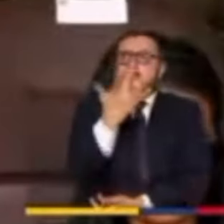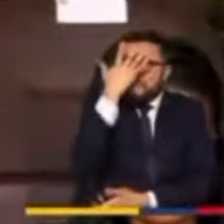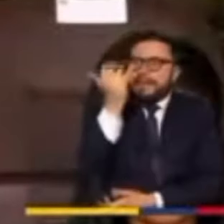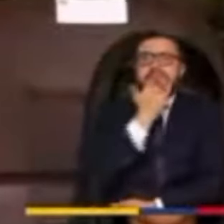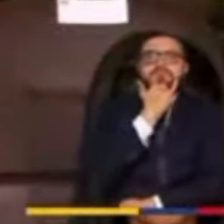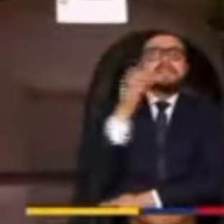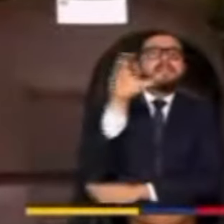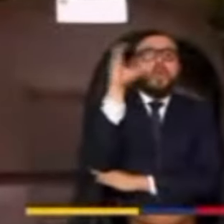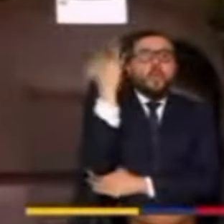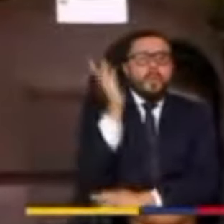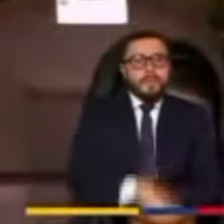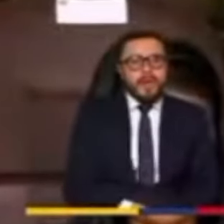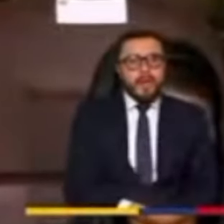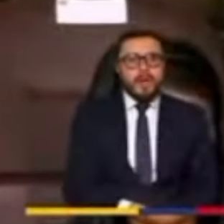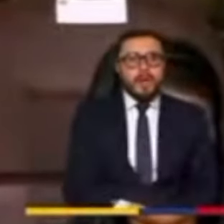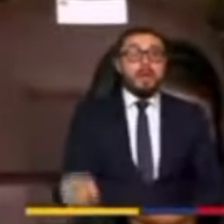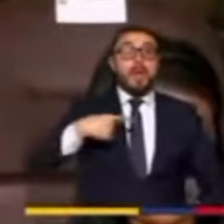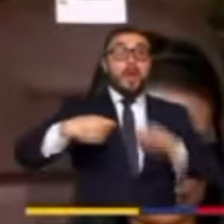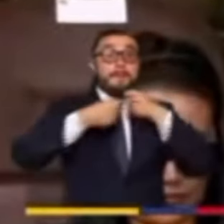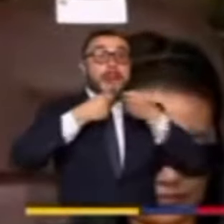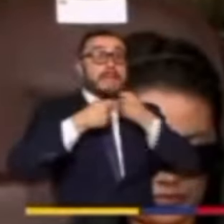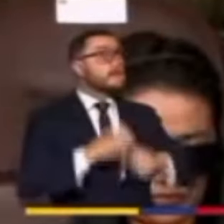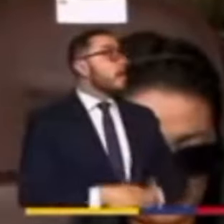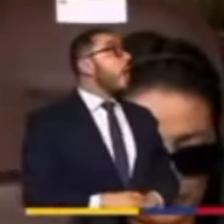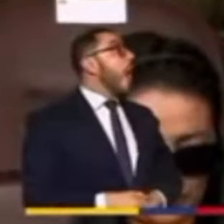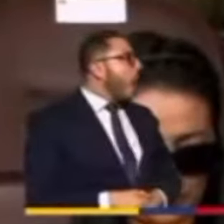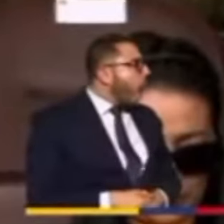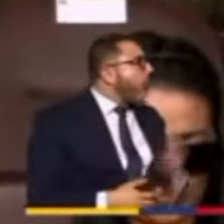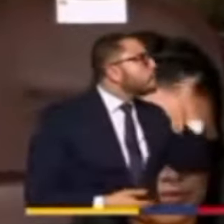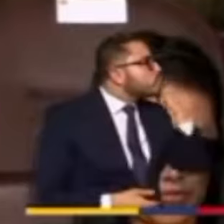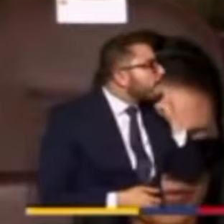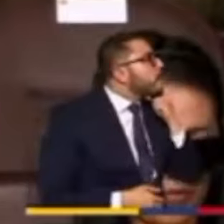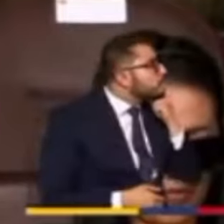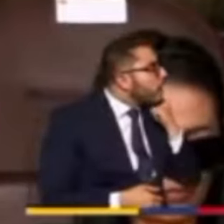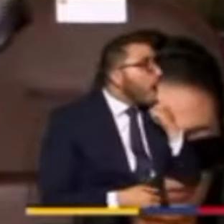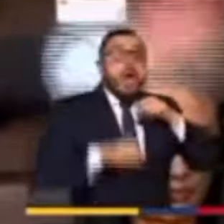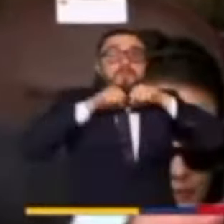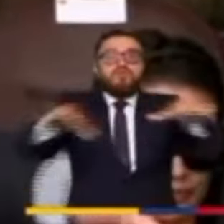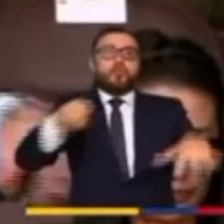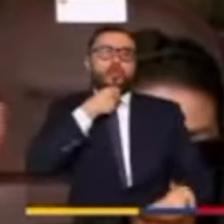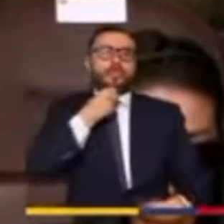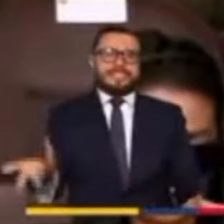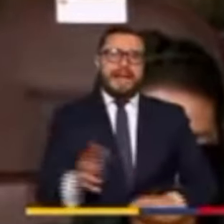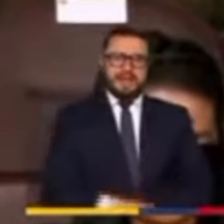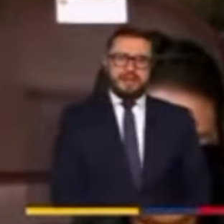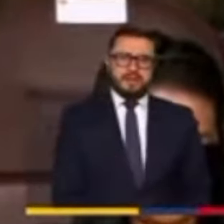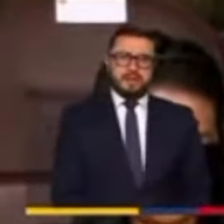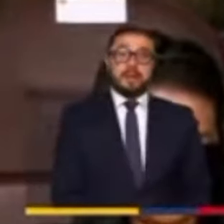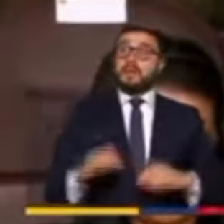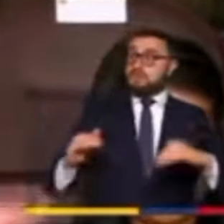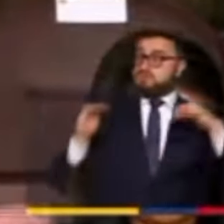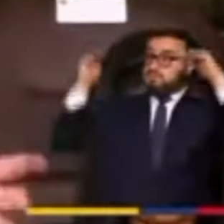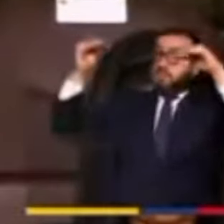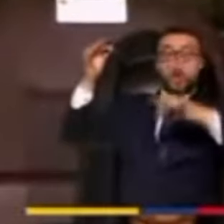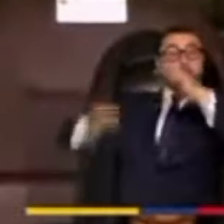Colombia. Le llegan rumores a la prensa y los vuelven noticia. Le llegan por WhatsApp a